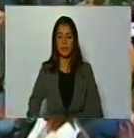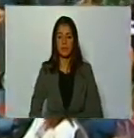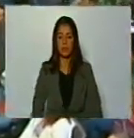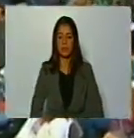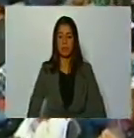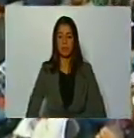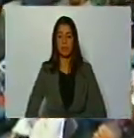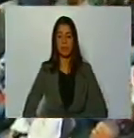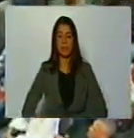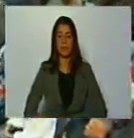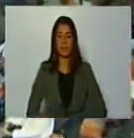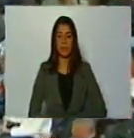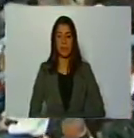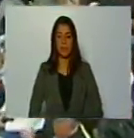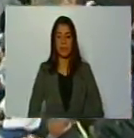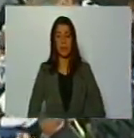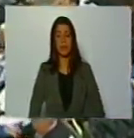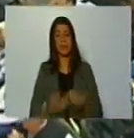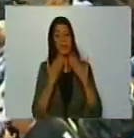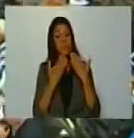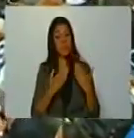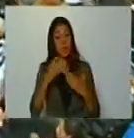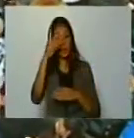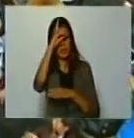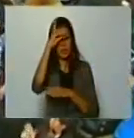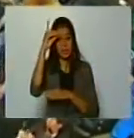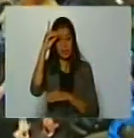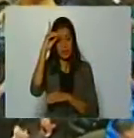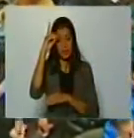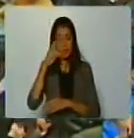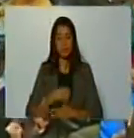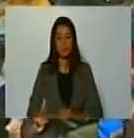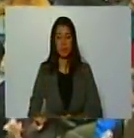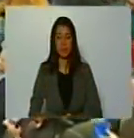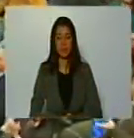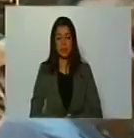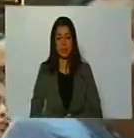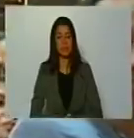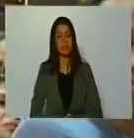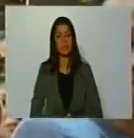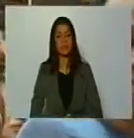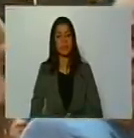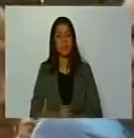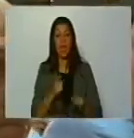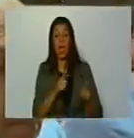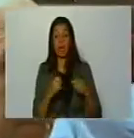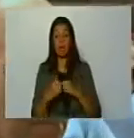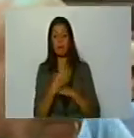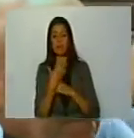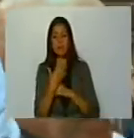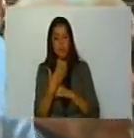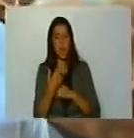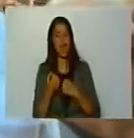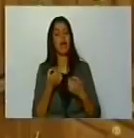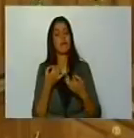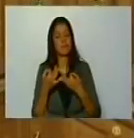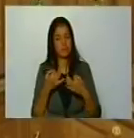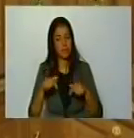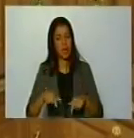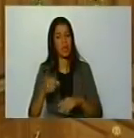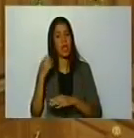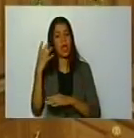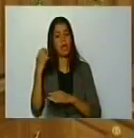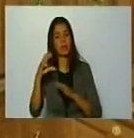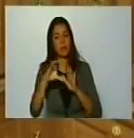Muchísimas gracias al constituyente Diosdado Cabello por la orientación que ha dado a esta